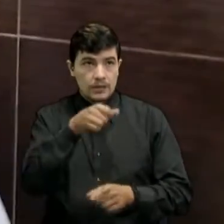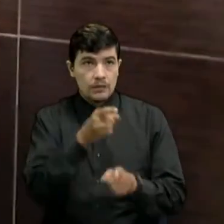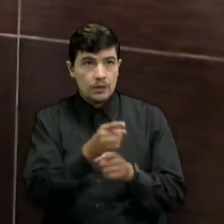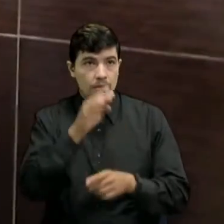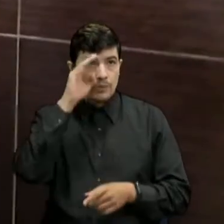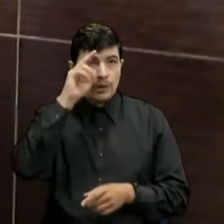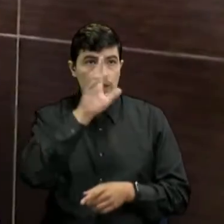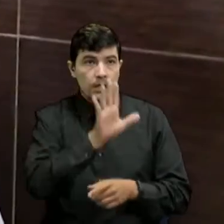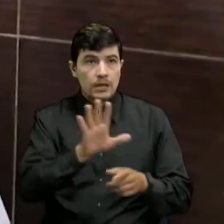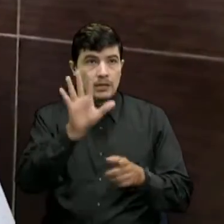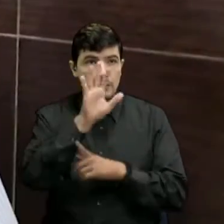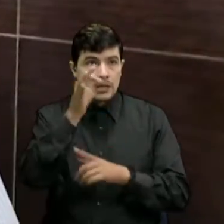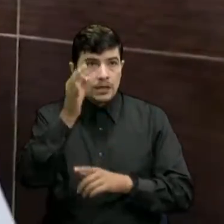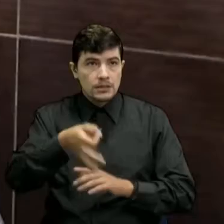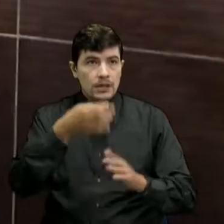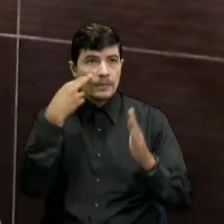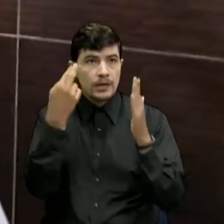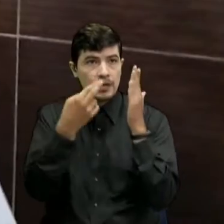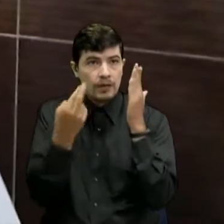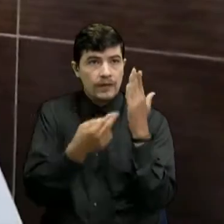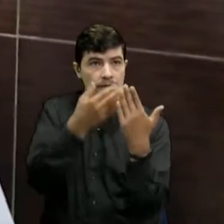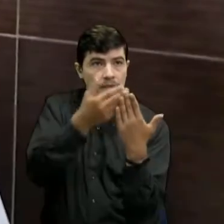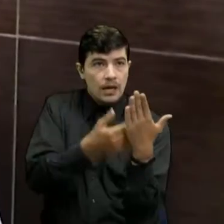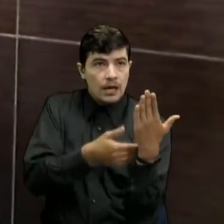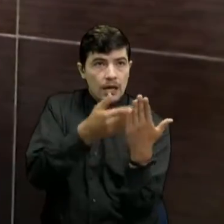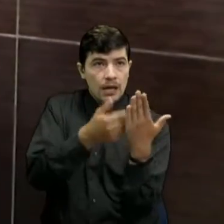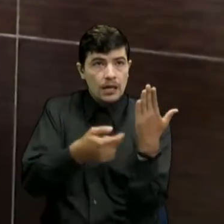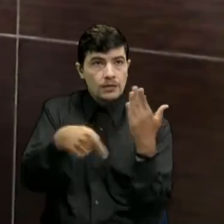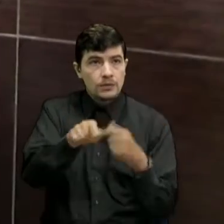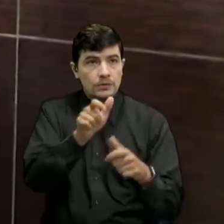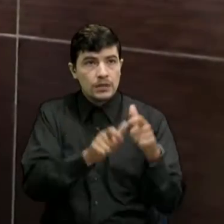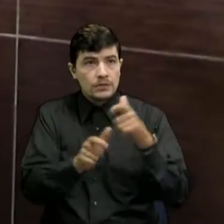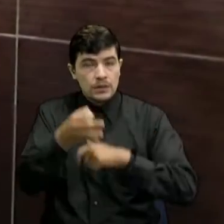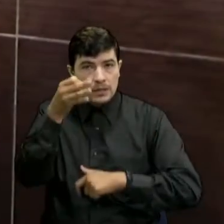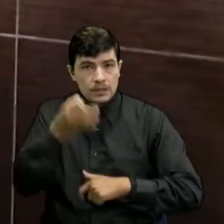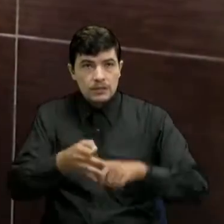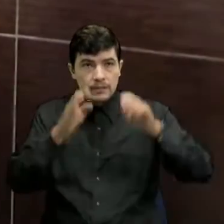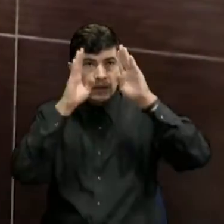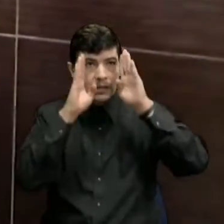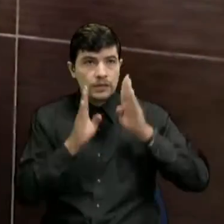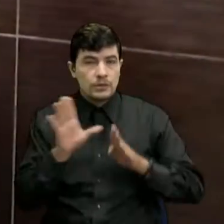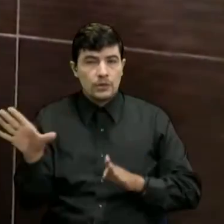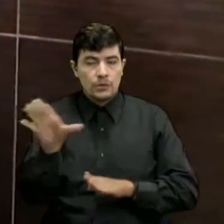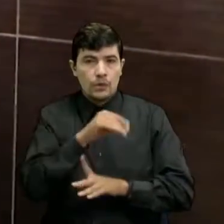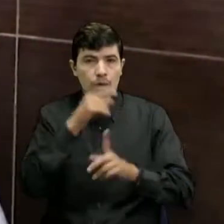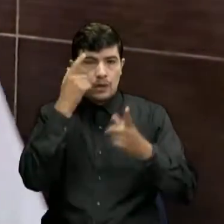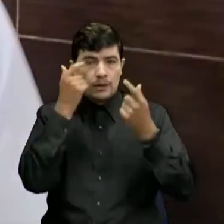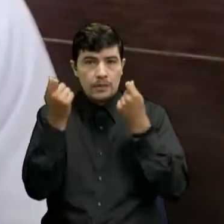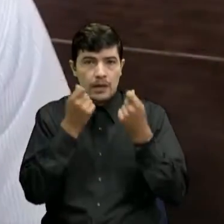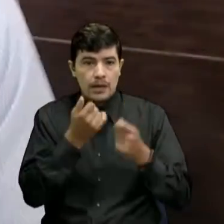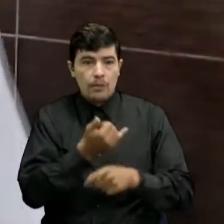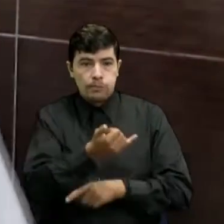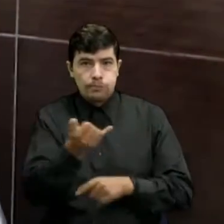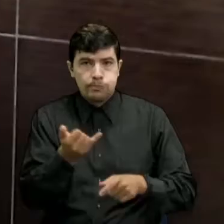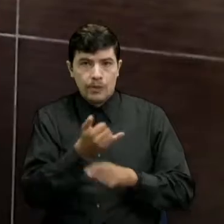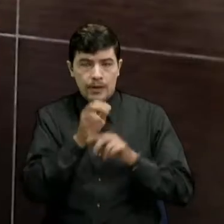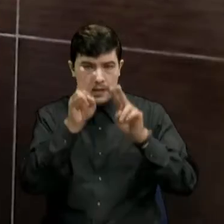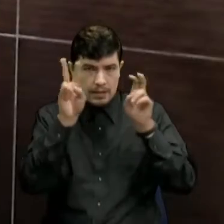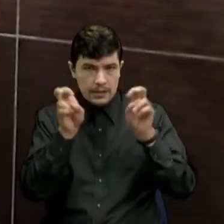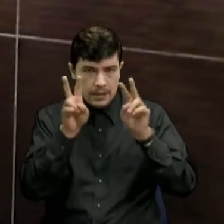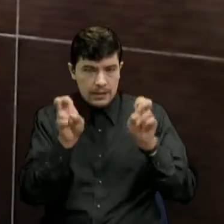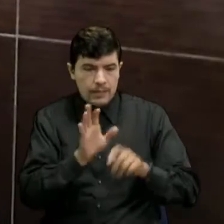a revisarnos la documentación. Ellos están muy pendientes de todo el manejo del tema,